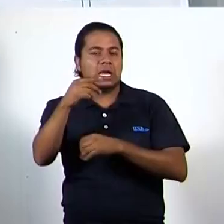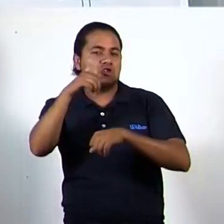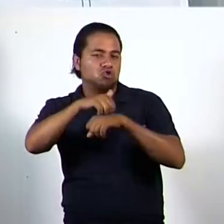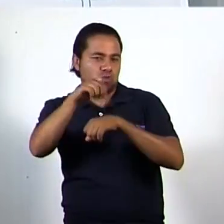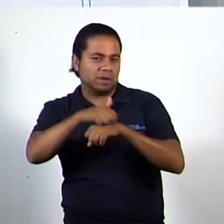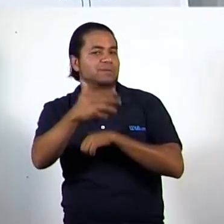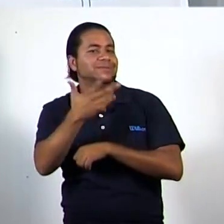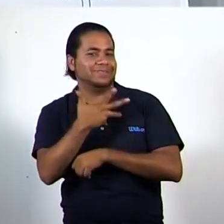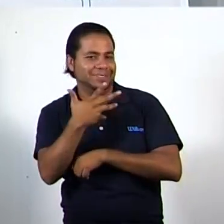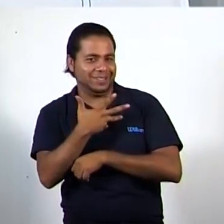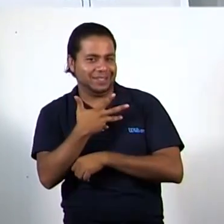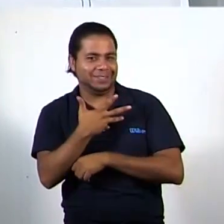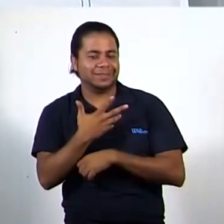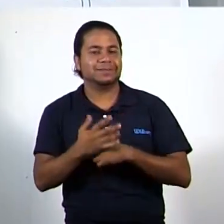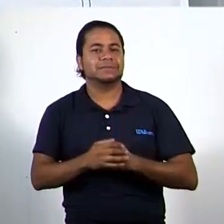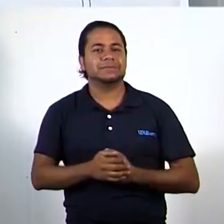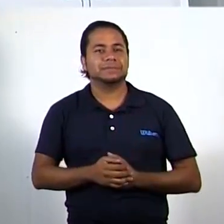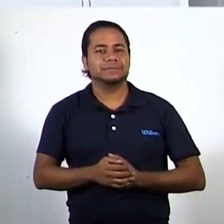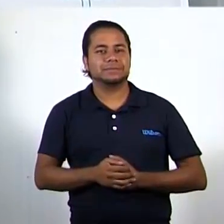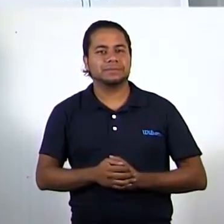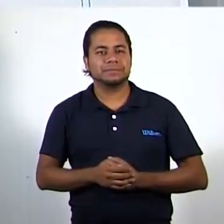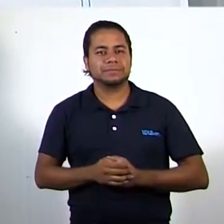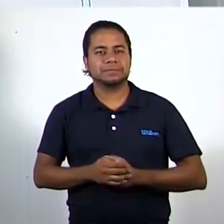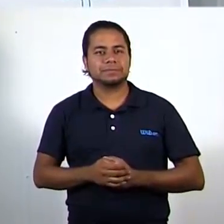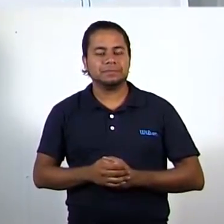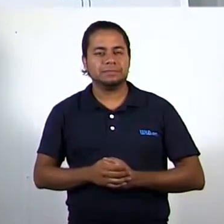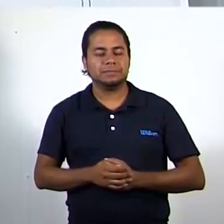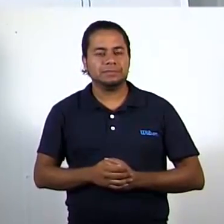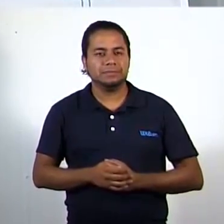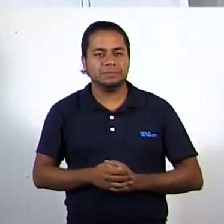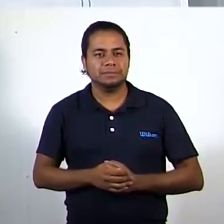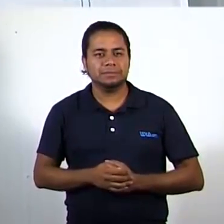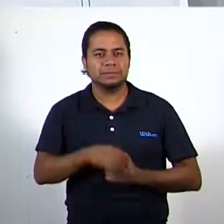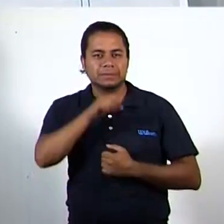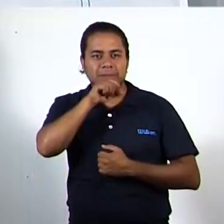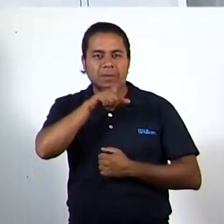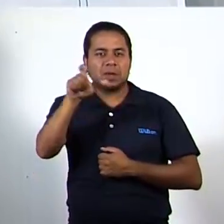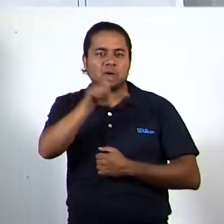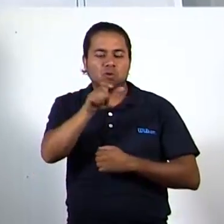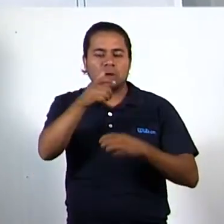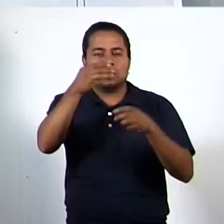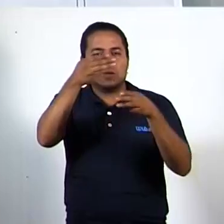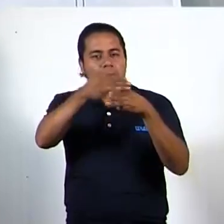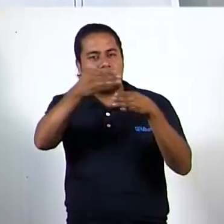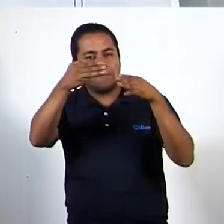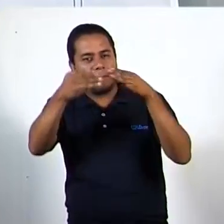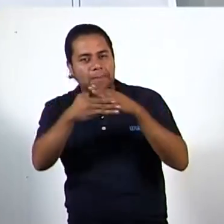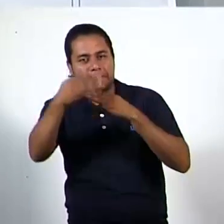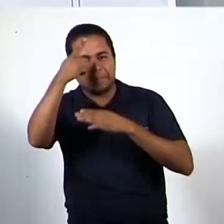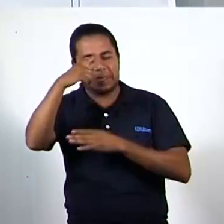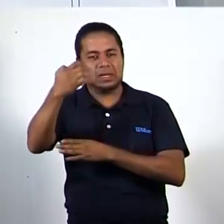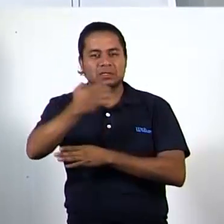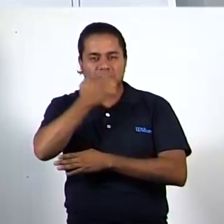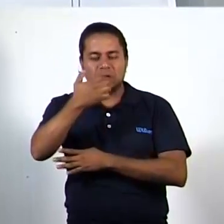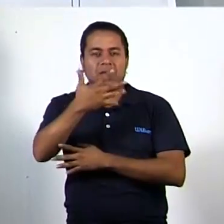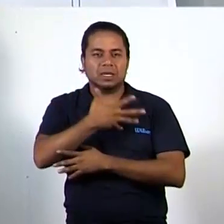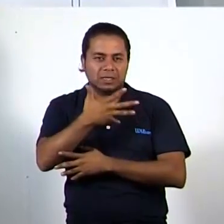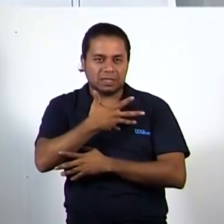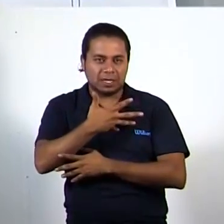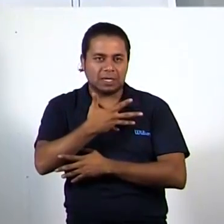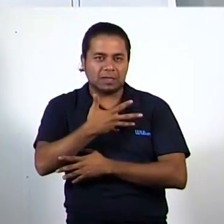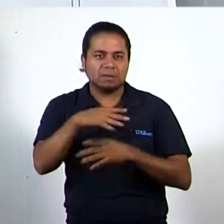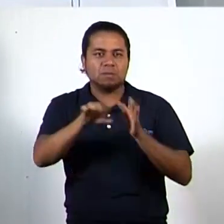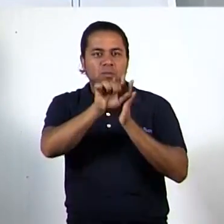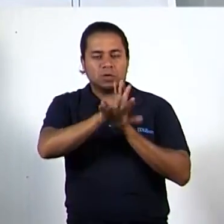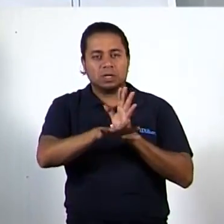bien, sin duda alguna también los números están presentes en los útiles escolares. Así es, en las reglas para